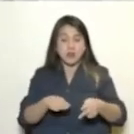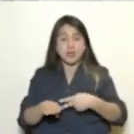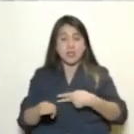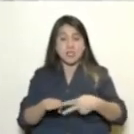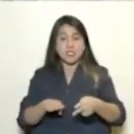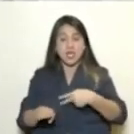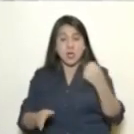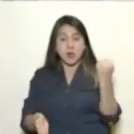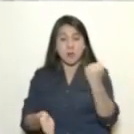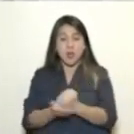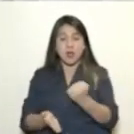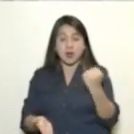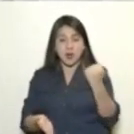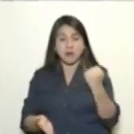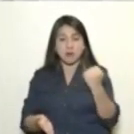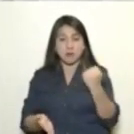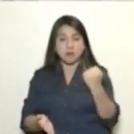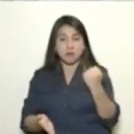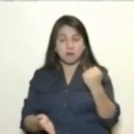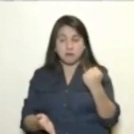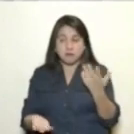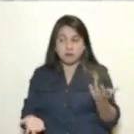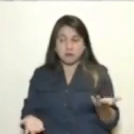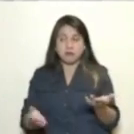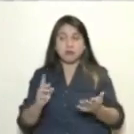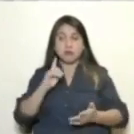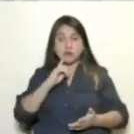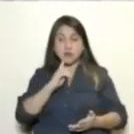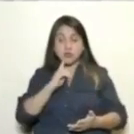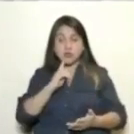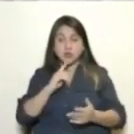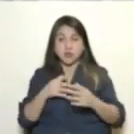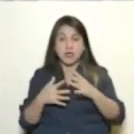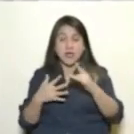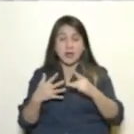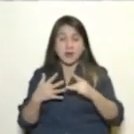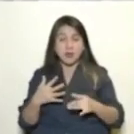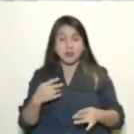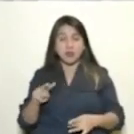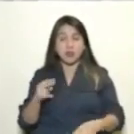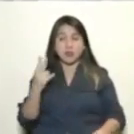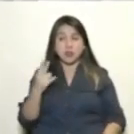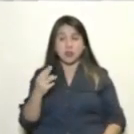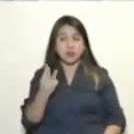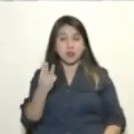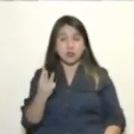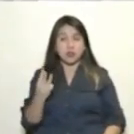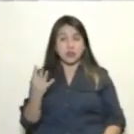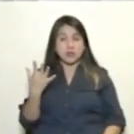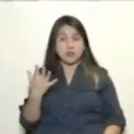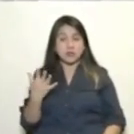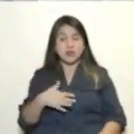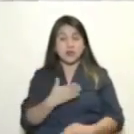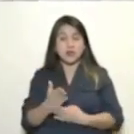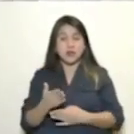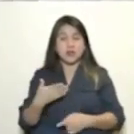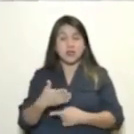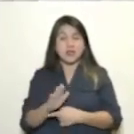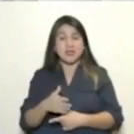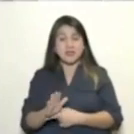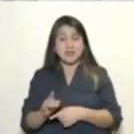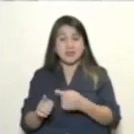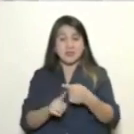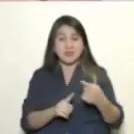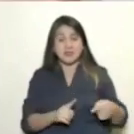ahora con marca tan importante, tiene elementos de 2, 3, 5, hasta 15